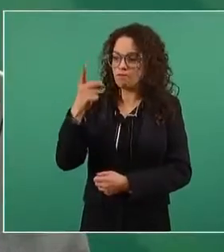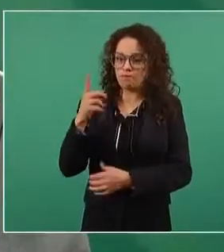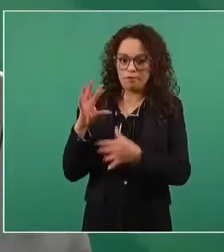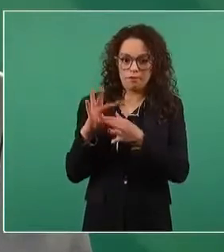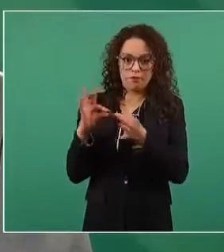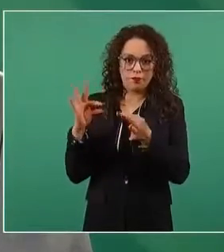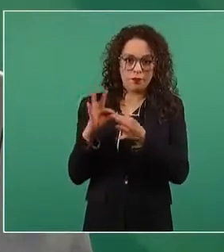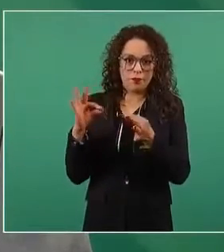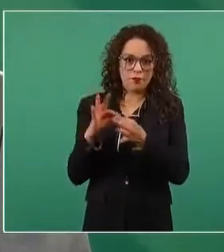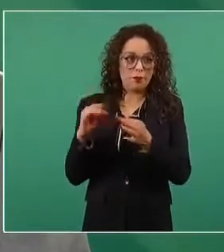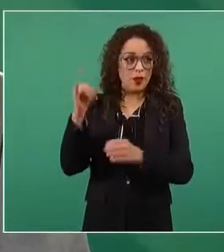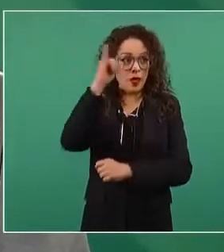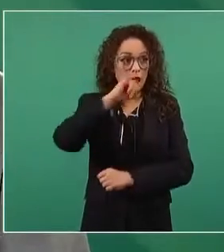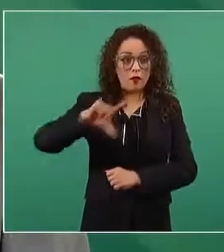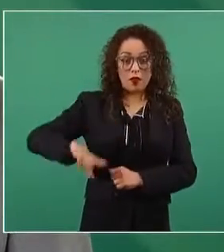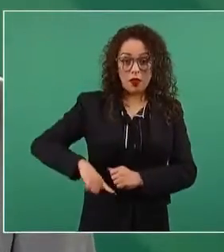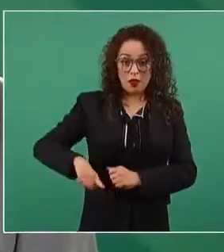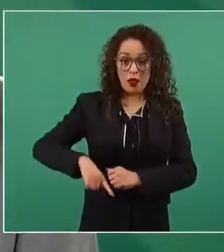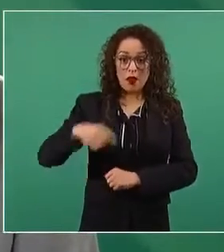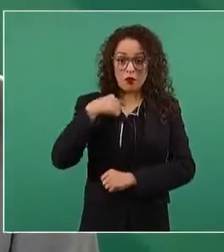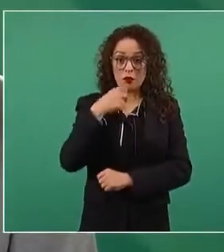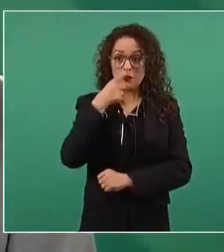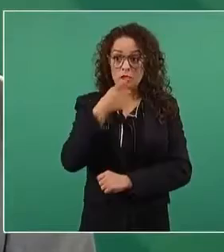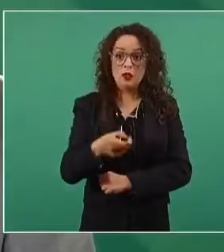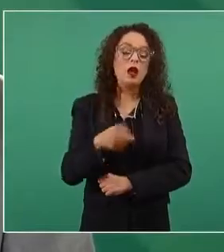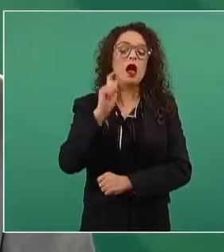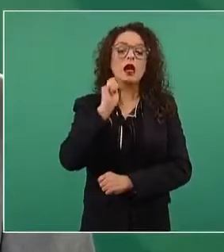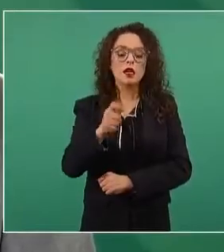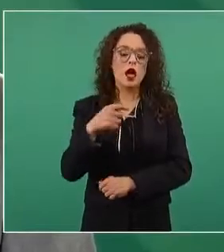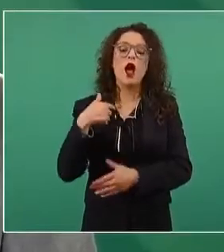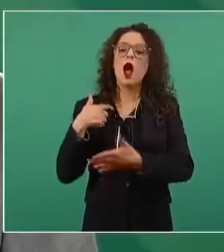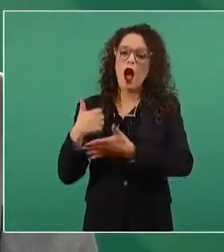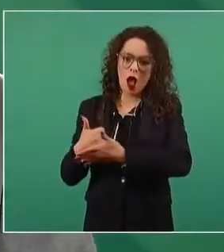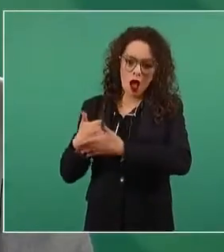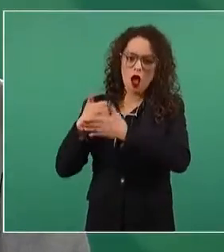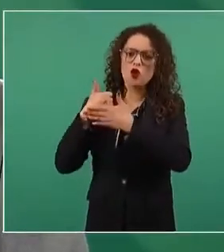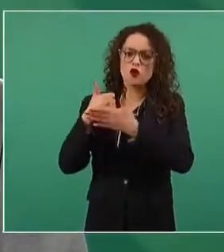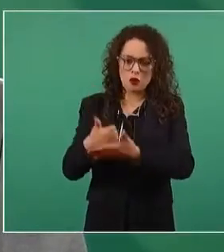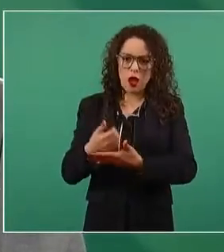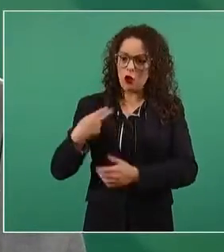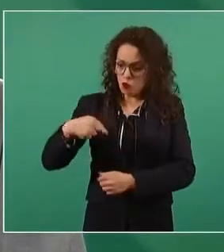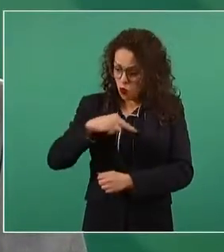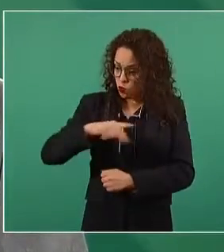lo que le he dicho a la jefa de gobierno es que vamos nosotros a ayudar al gobierno federal